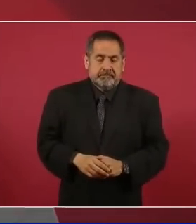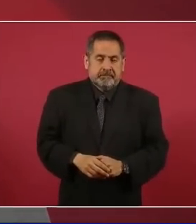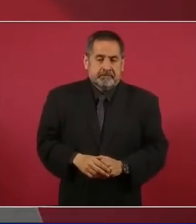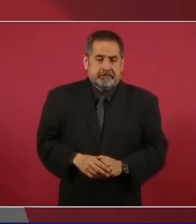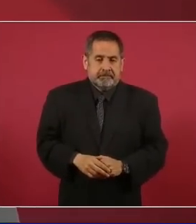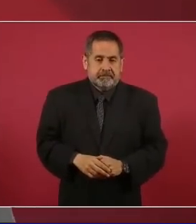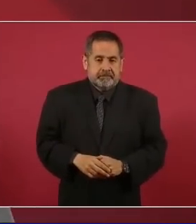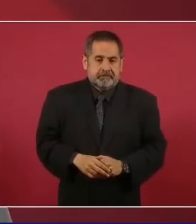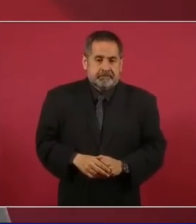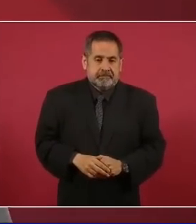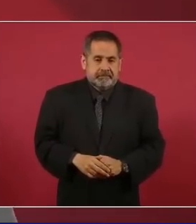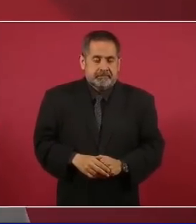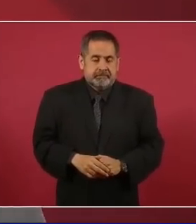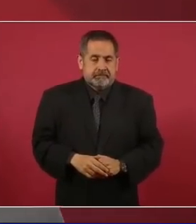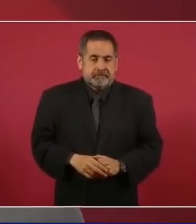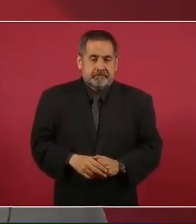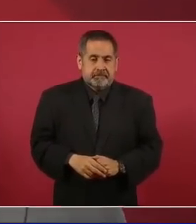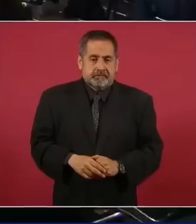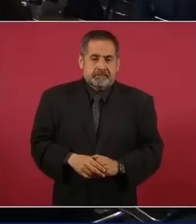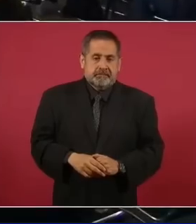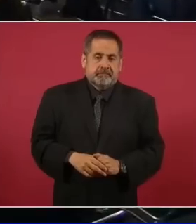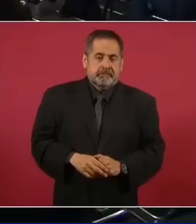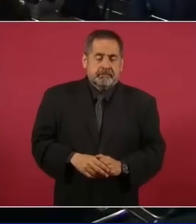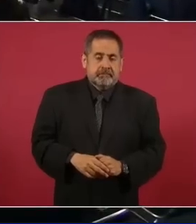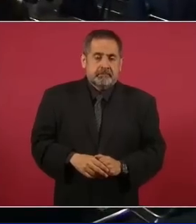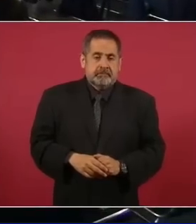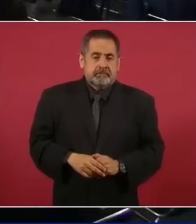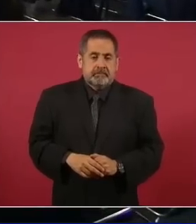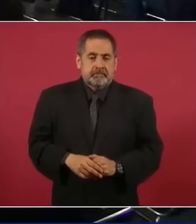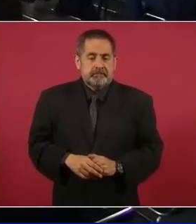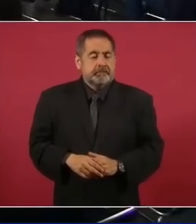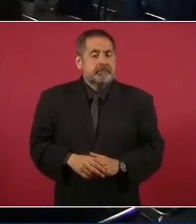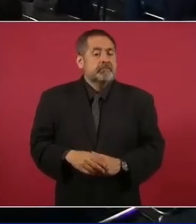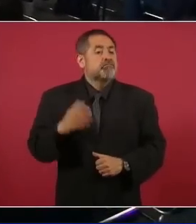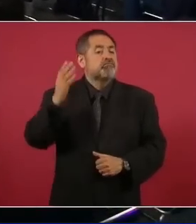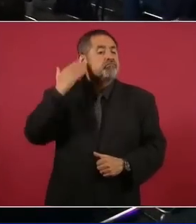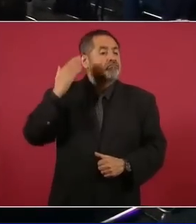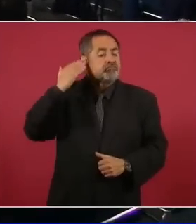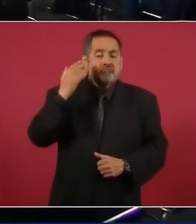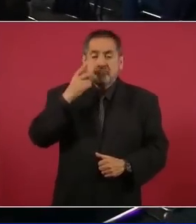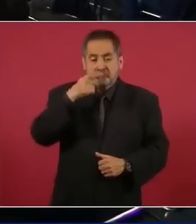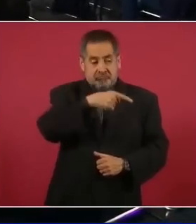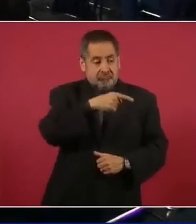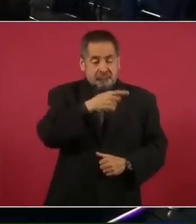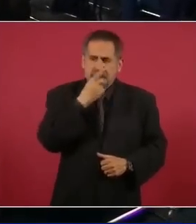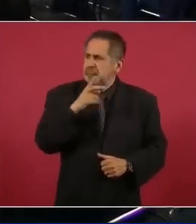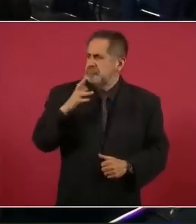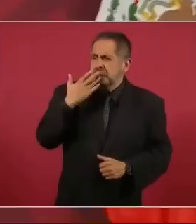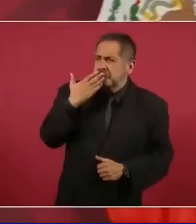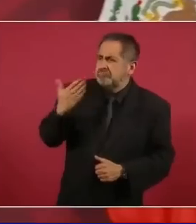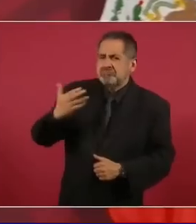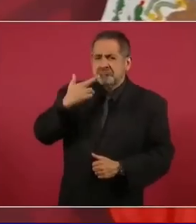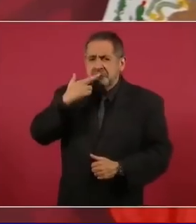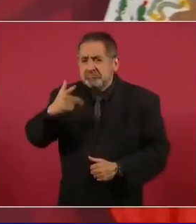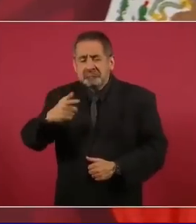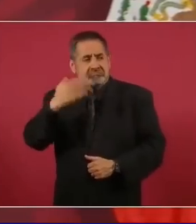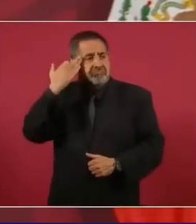Y se hablaba de que estaba muy bien la economía,